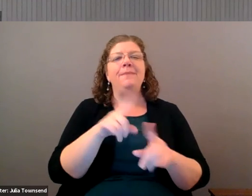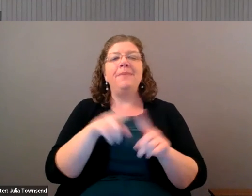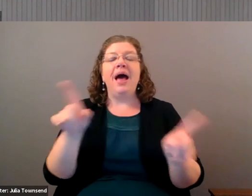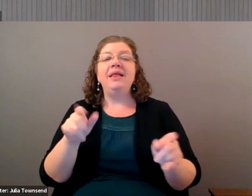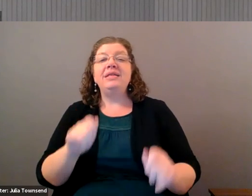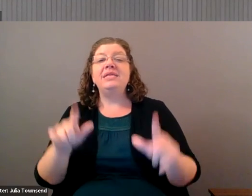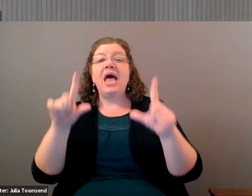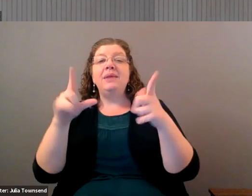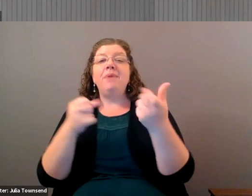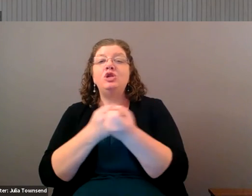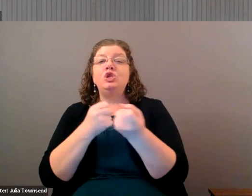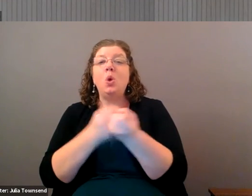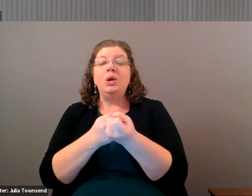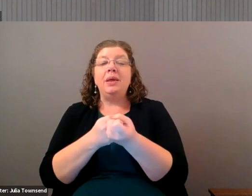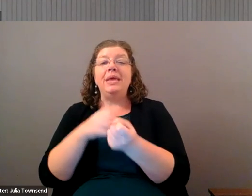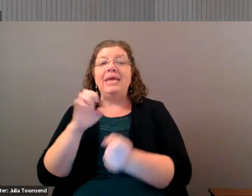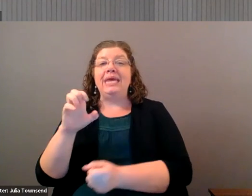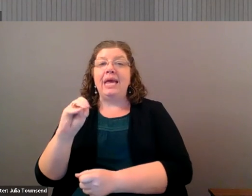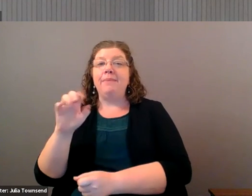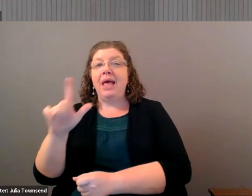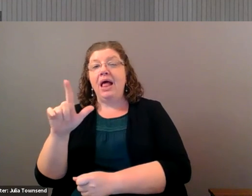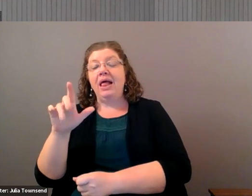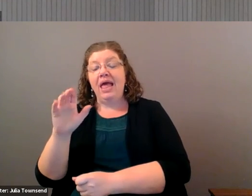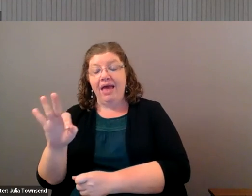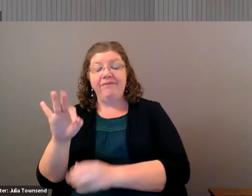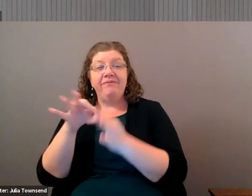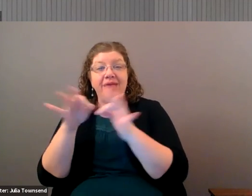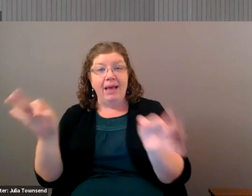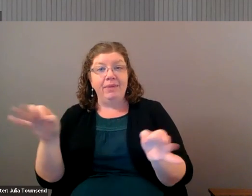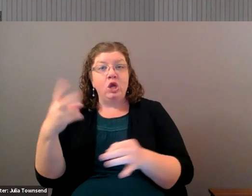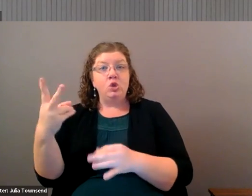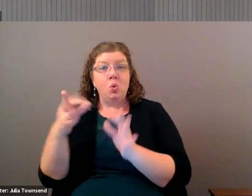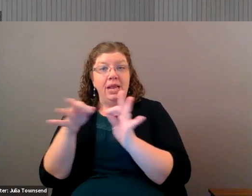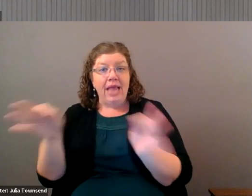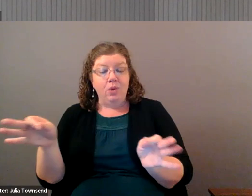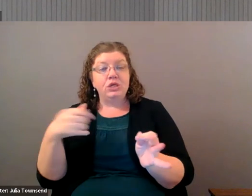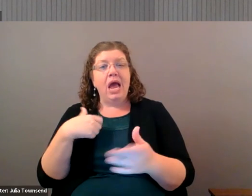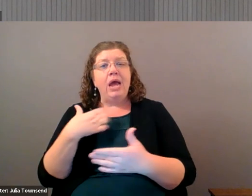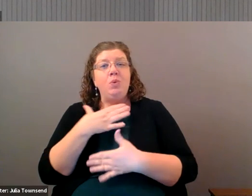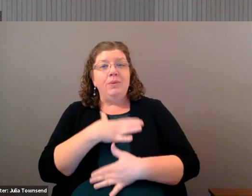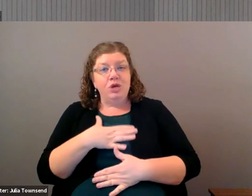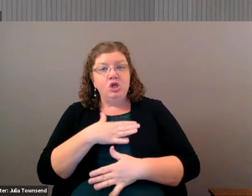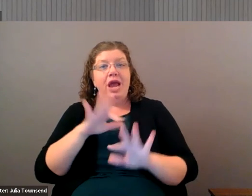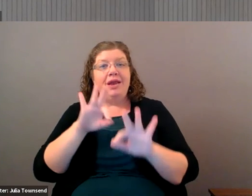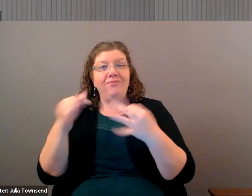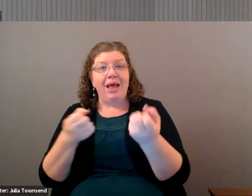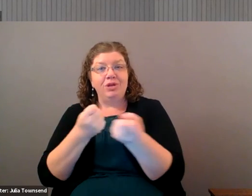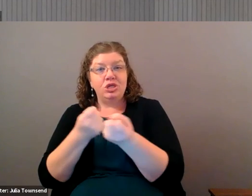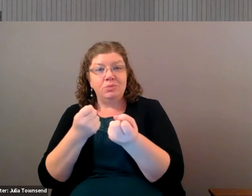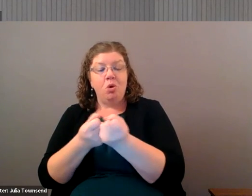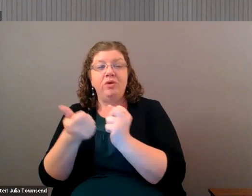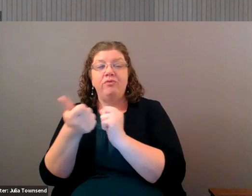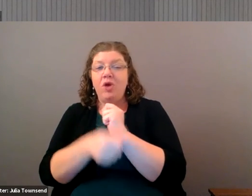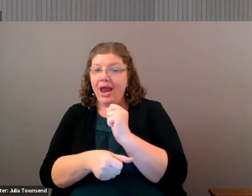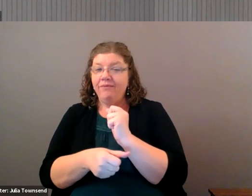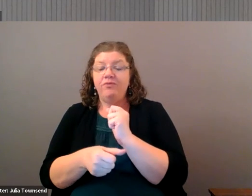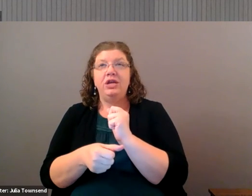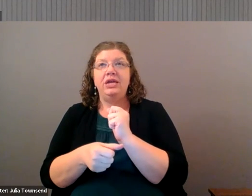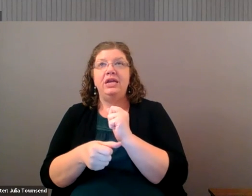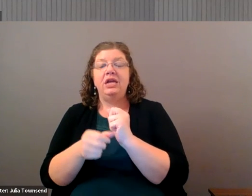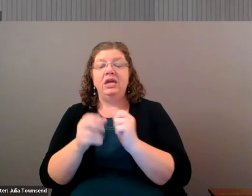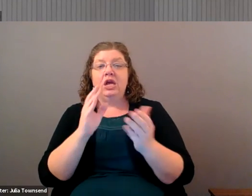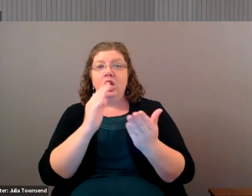educación inicial. Con respecto a apoyar a las familias multilingües y familias en general,